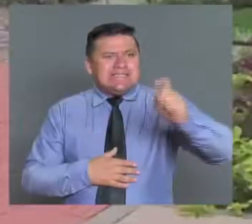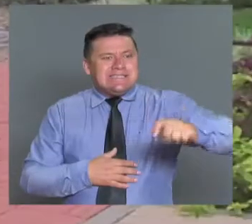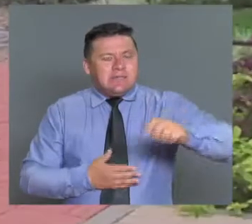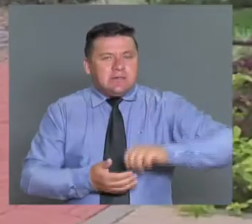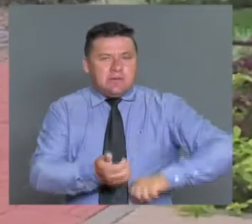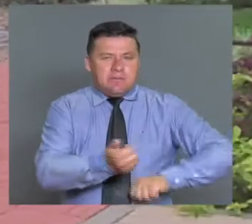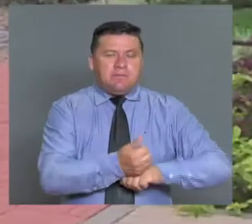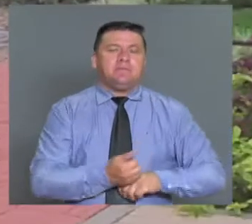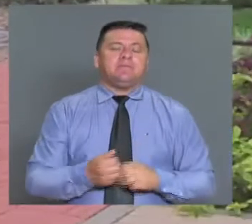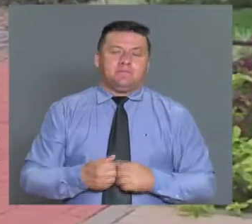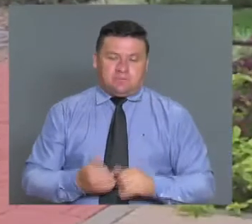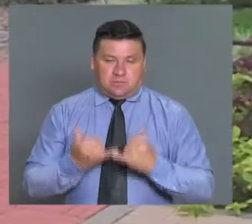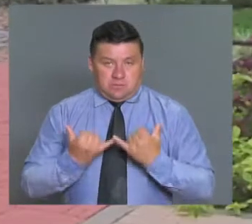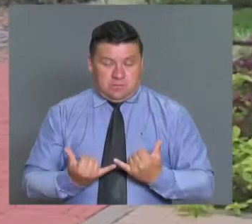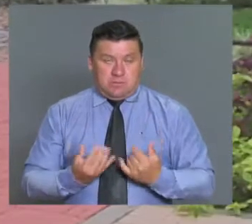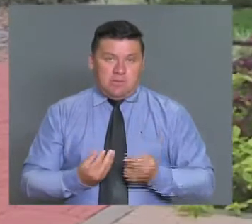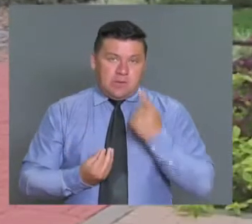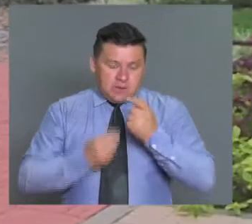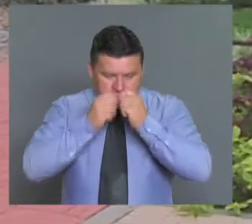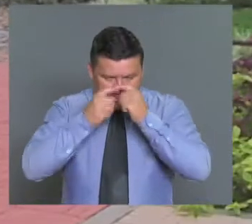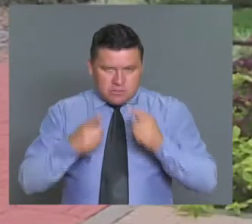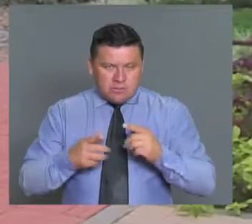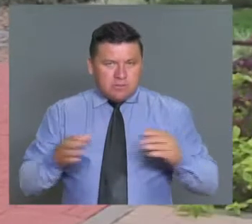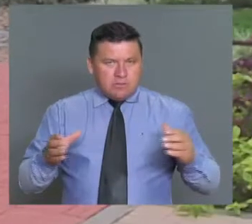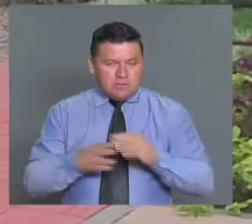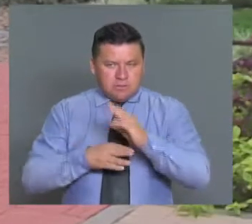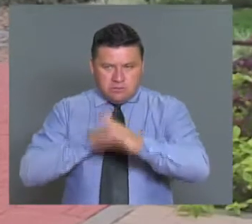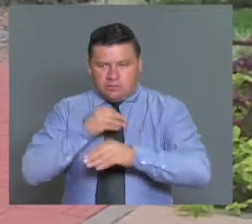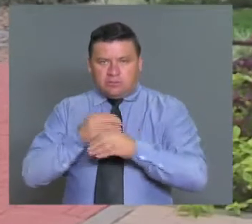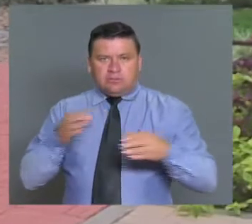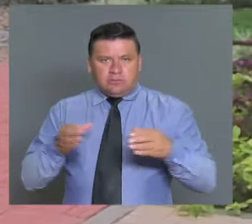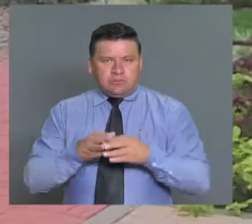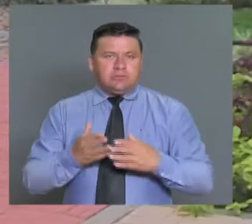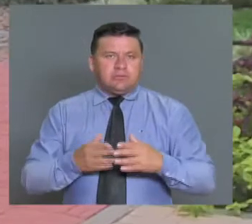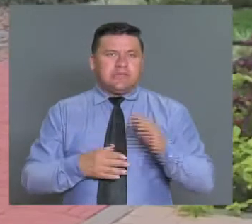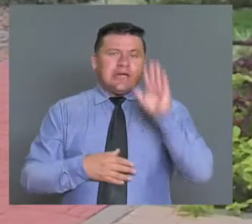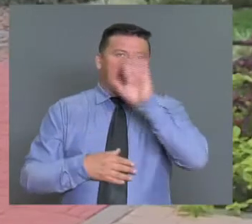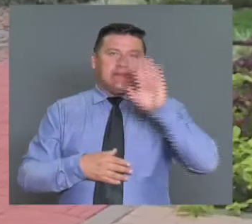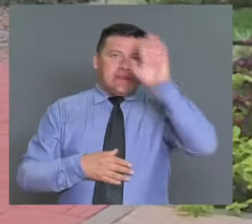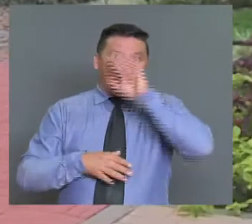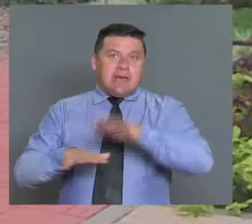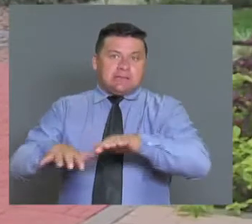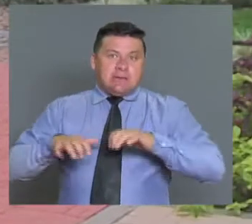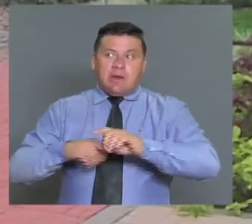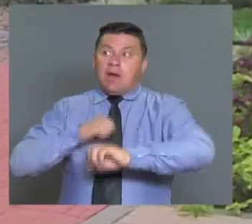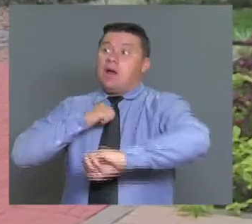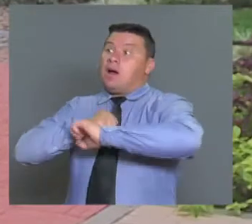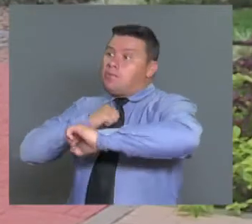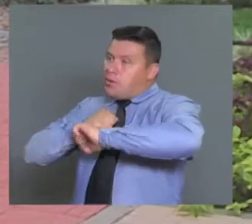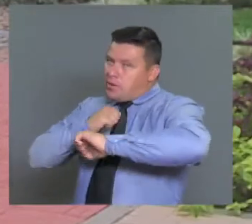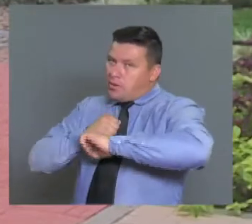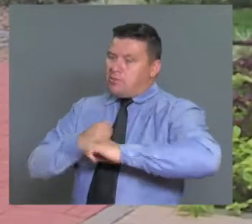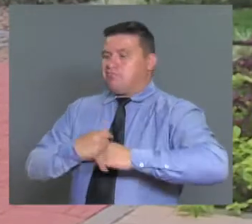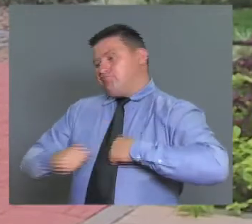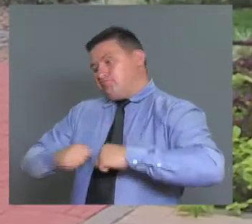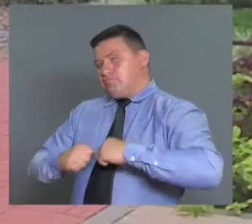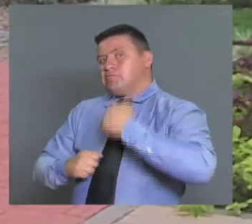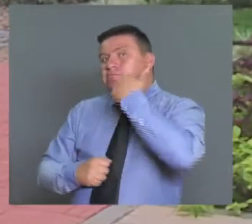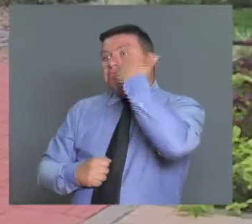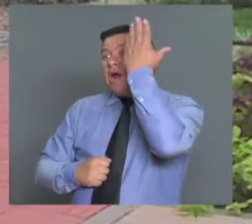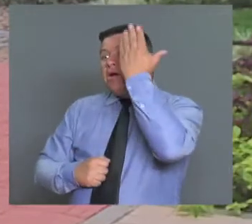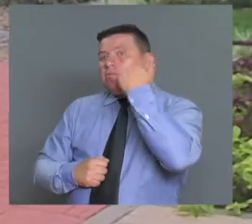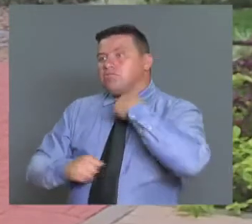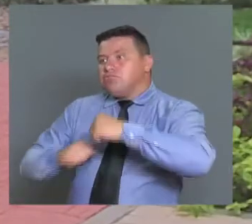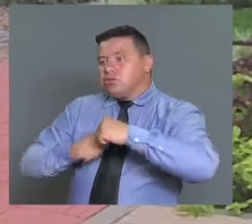necesitados. Estamos aplicando ahorita la política pública, incluso implementada por la Asamblea Departamental, que es apoyo a la población adulto mayor,